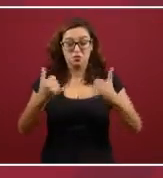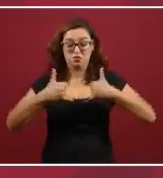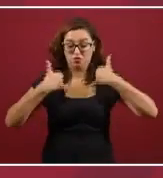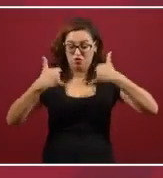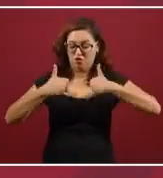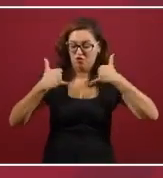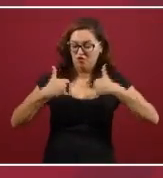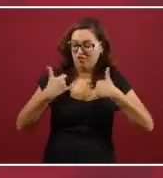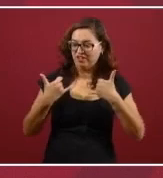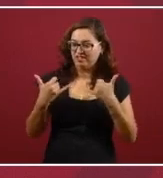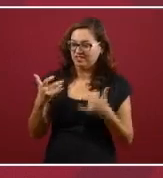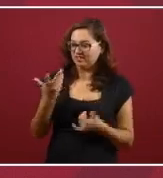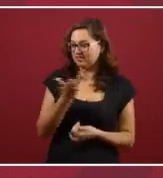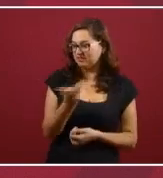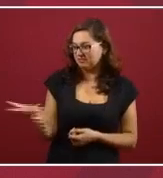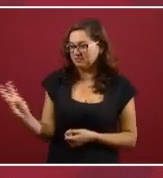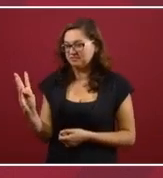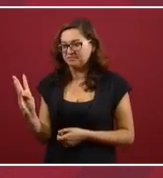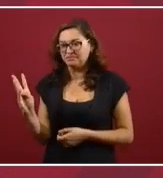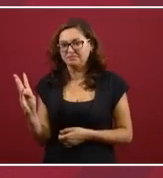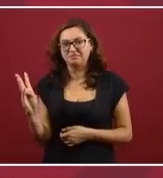que significó